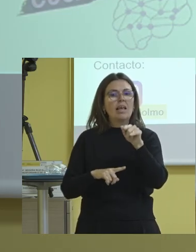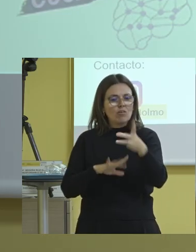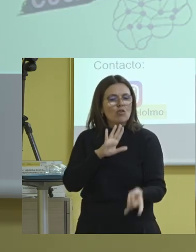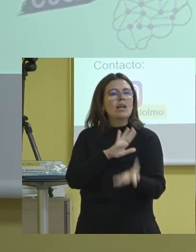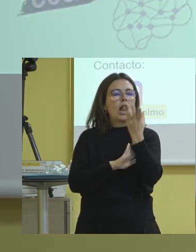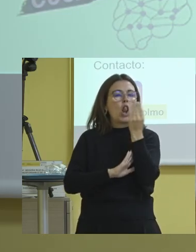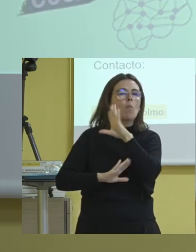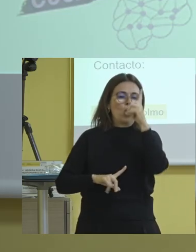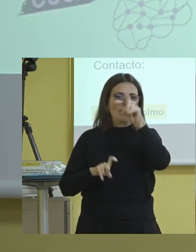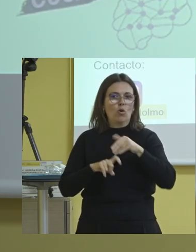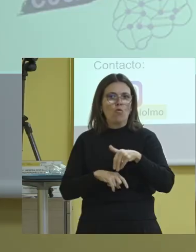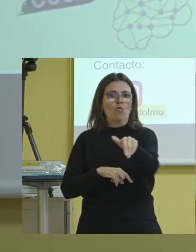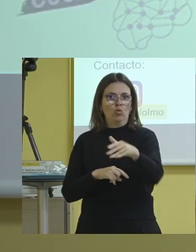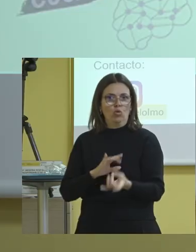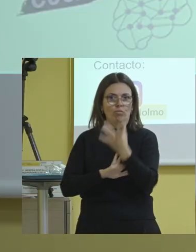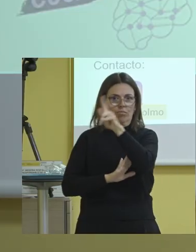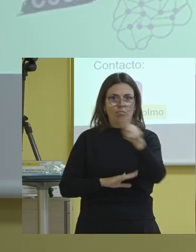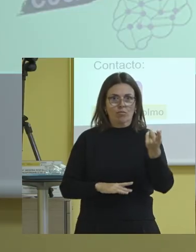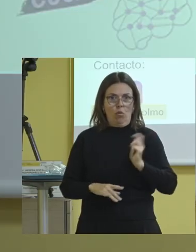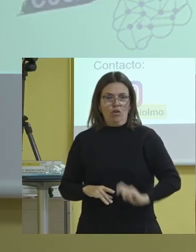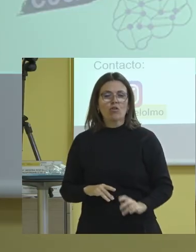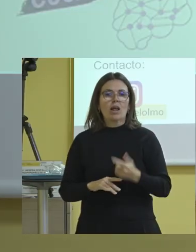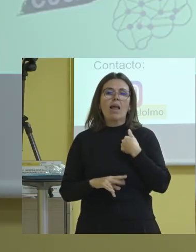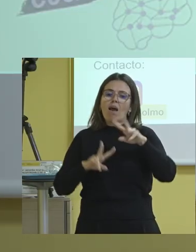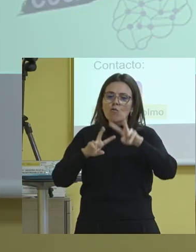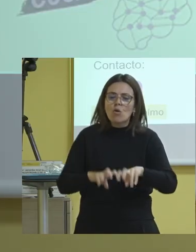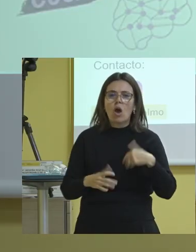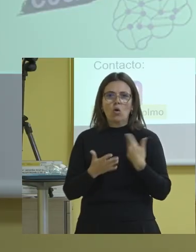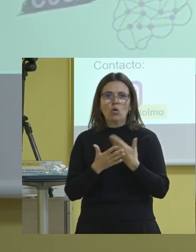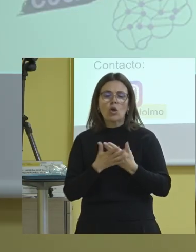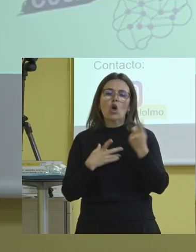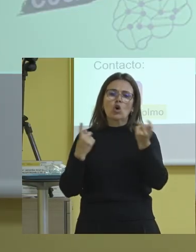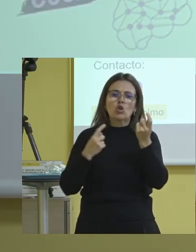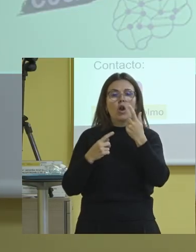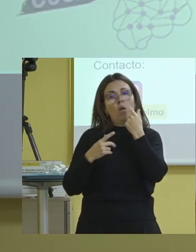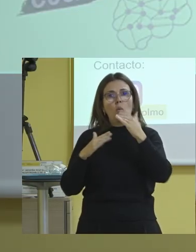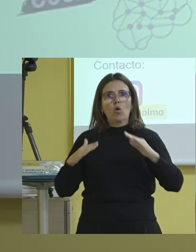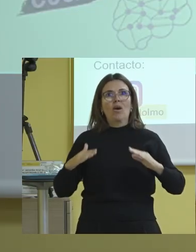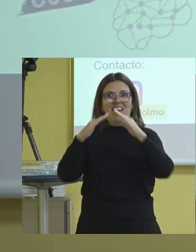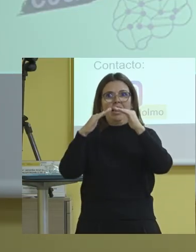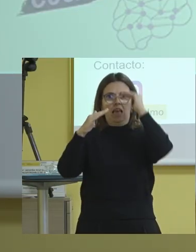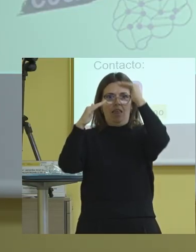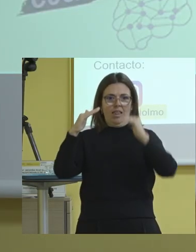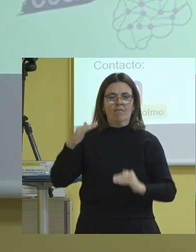mejores psicólogos para un futuro. Entonces hay que divulgar, hay que entrar y buscaría control desde arriba, aunque a veces cueste.